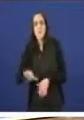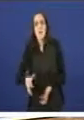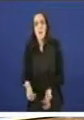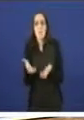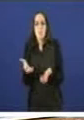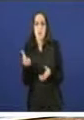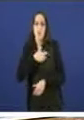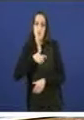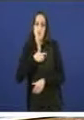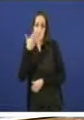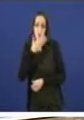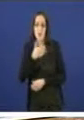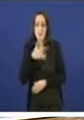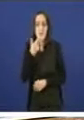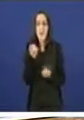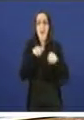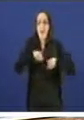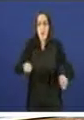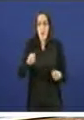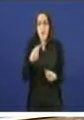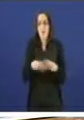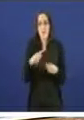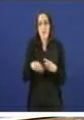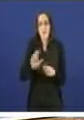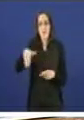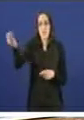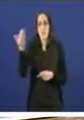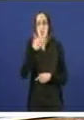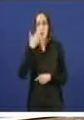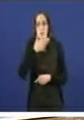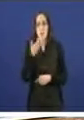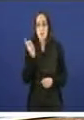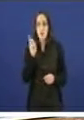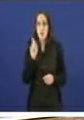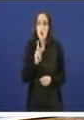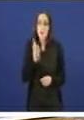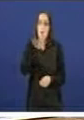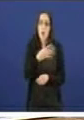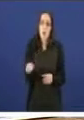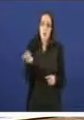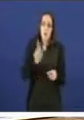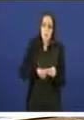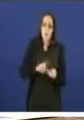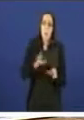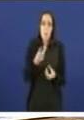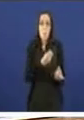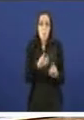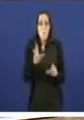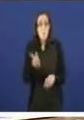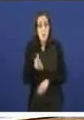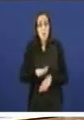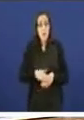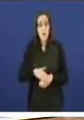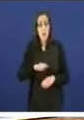ainda que as actividades complementarias extraescolares non forman parte do currículo oficial, si son enriquecedoras para axudar aos en desenvolvemento e a